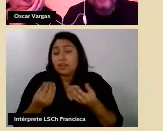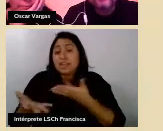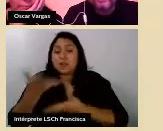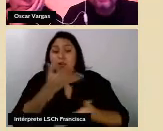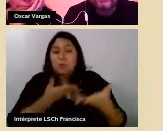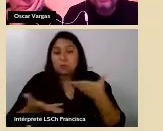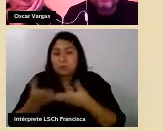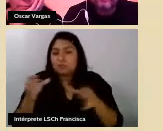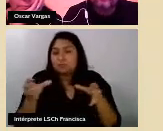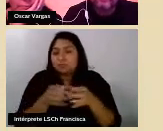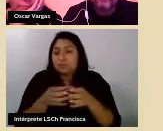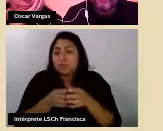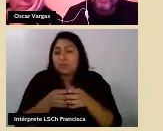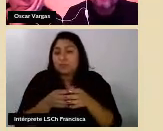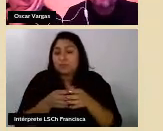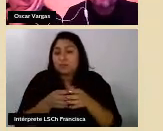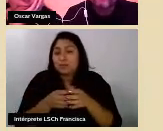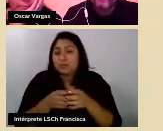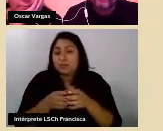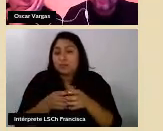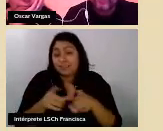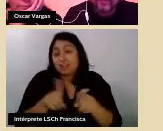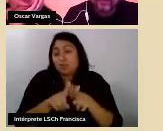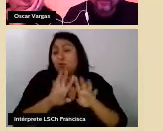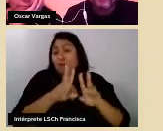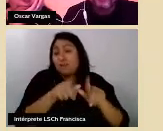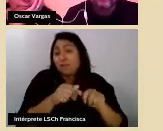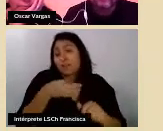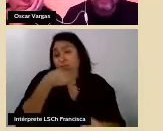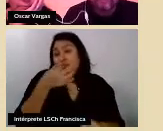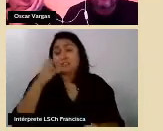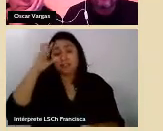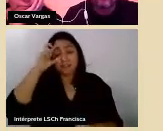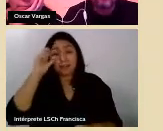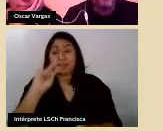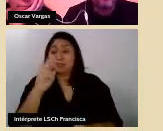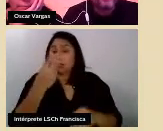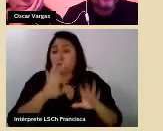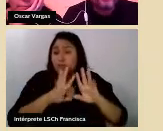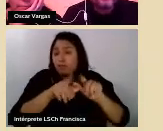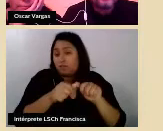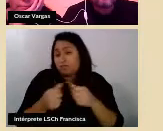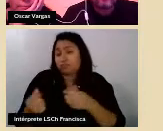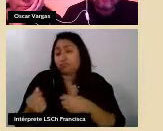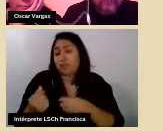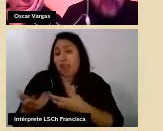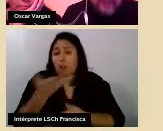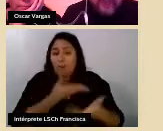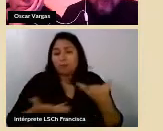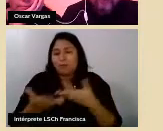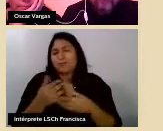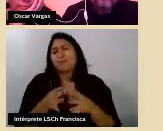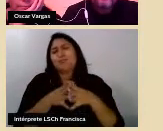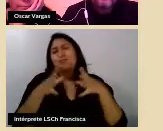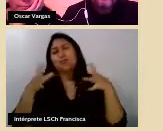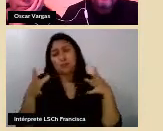que es, tal como dice Paula, es una familia, nuestra segunda familia, compartimos mucho, somos un grupo